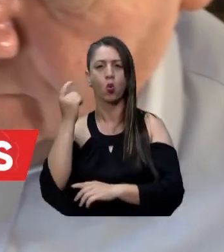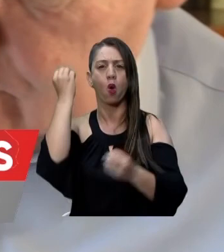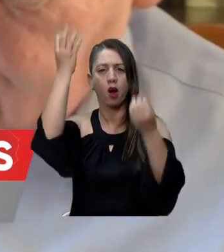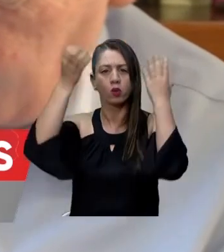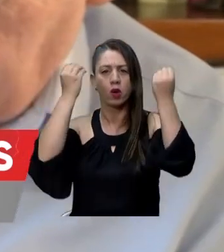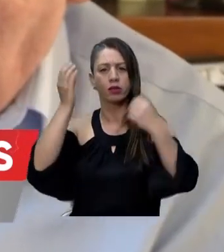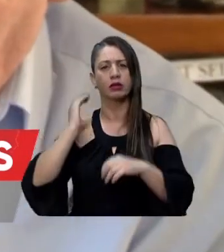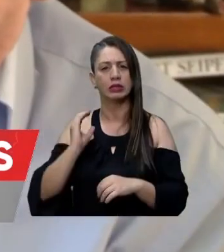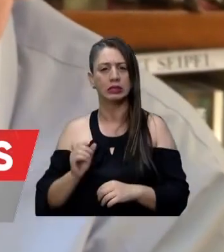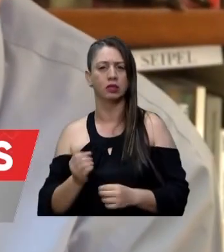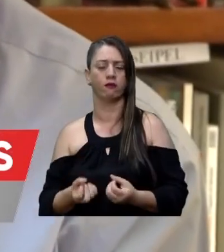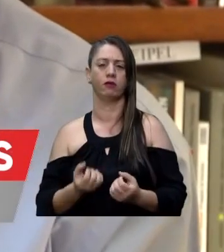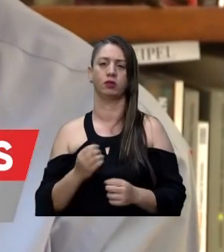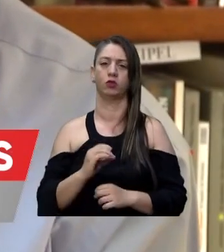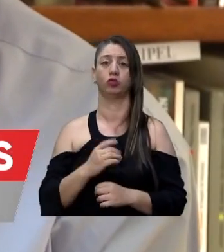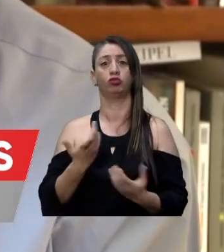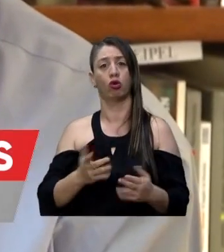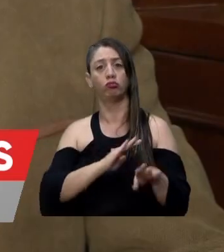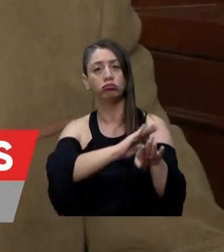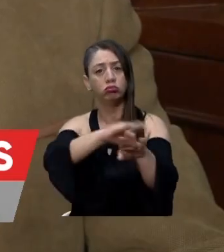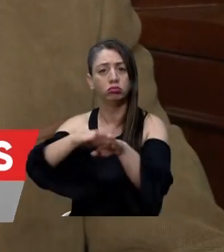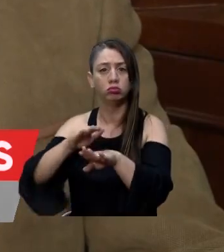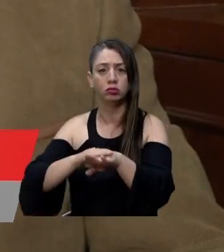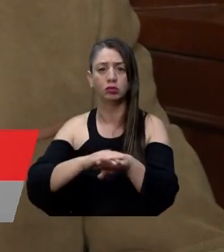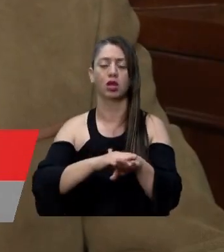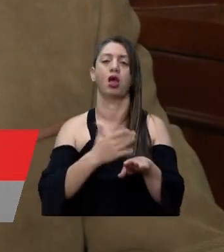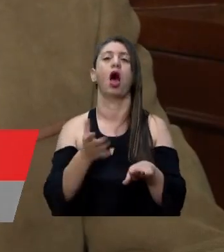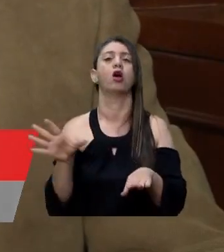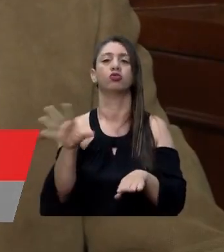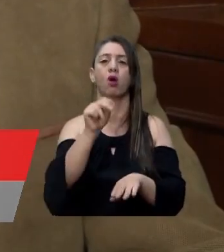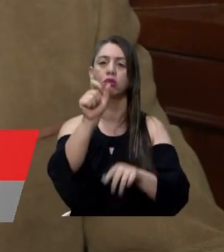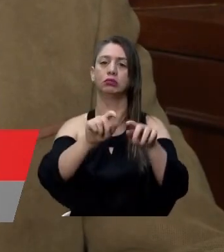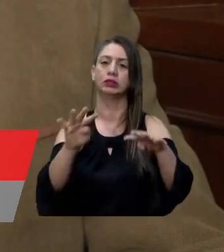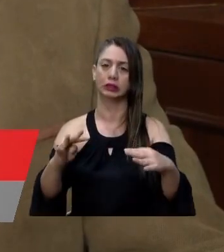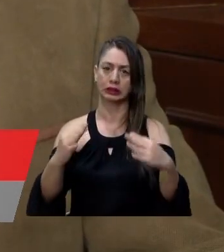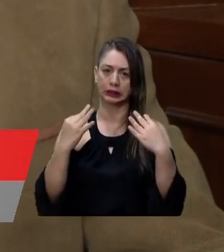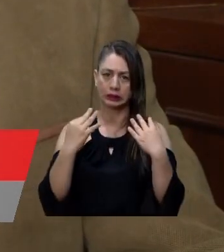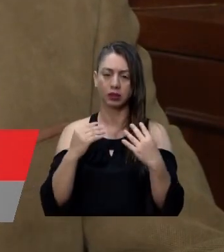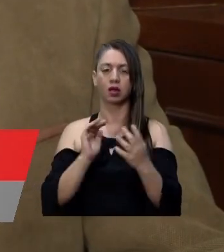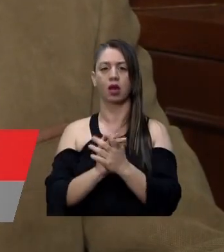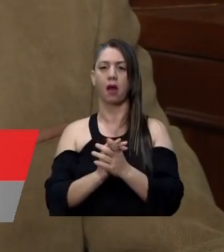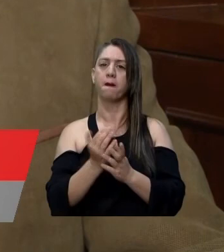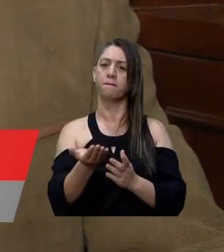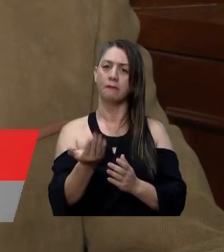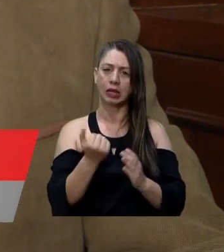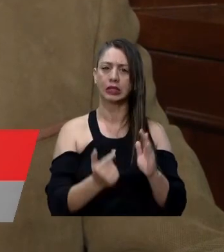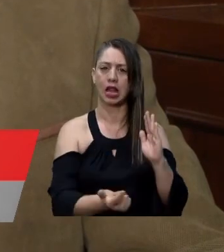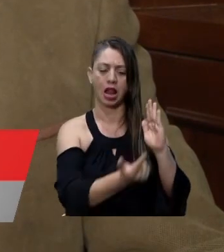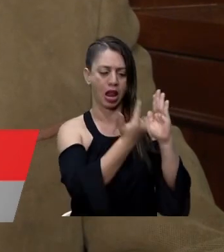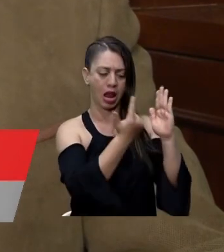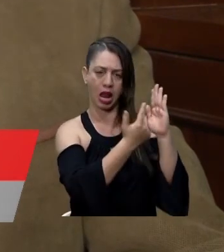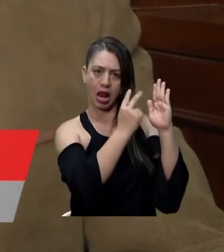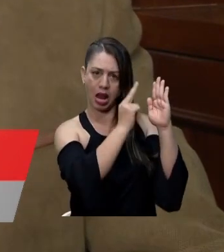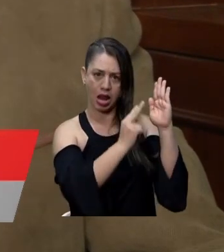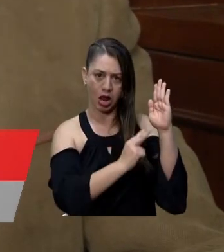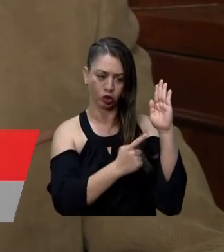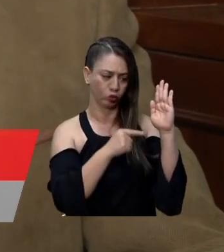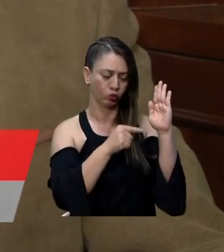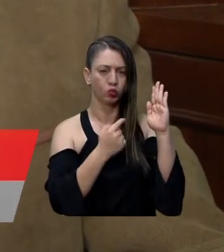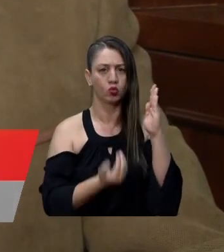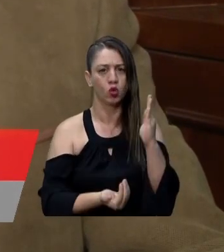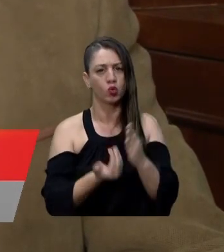civismo. De esta manera yo invito a los televidentes a acercarse a este texto que resulta una